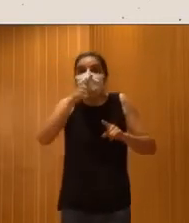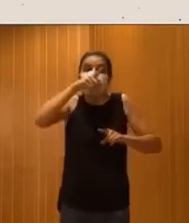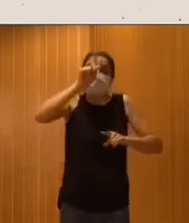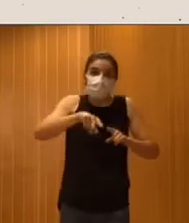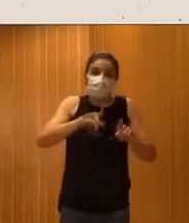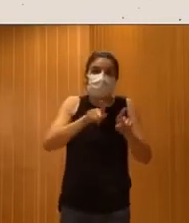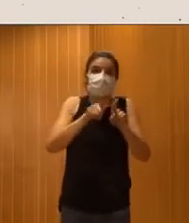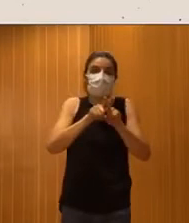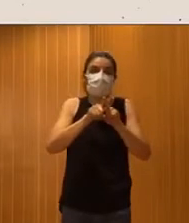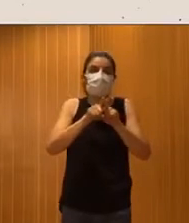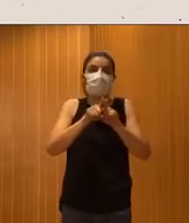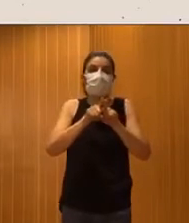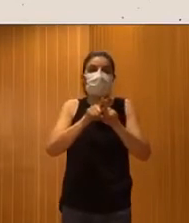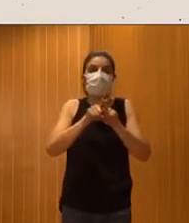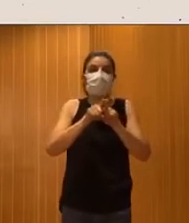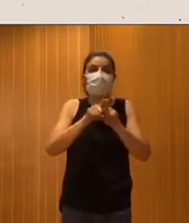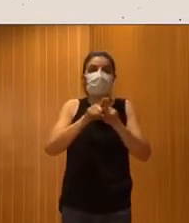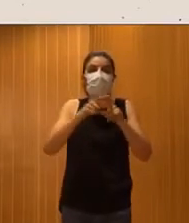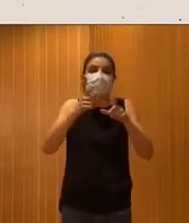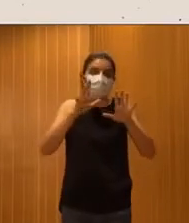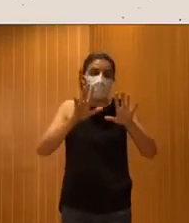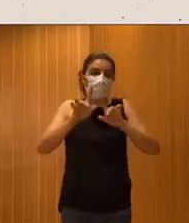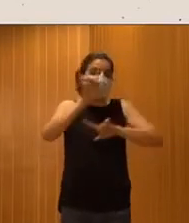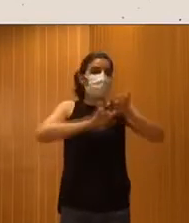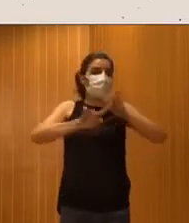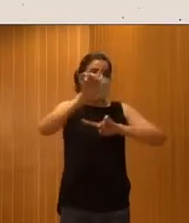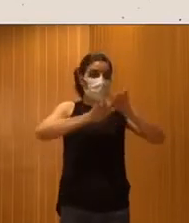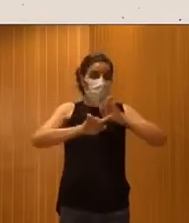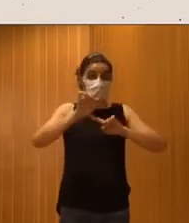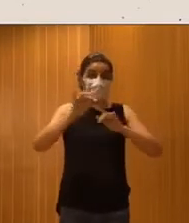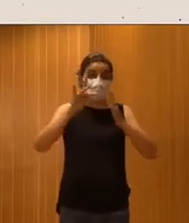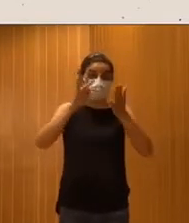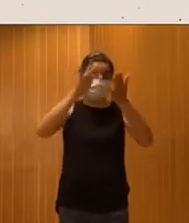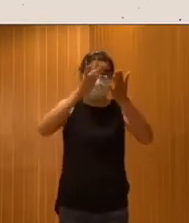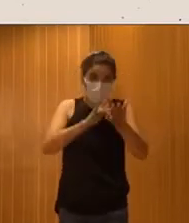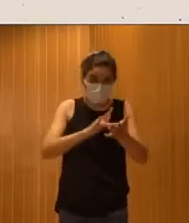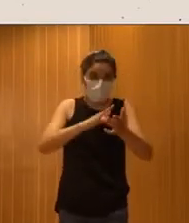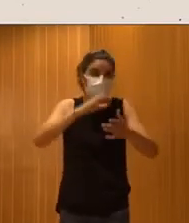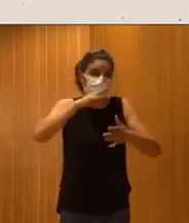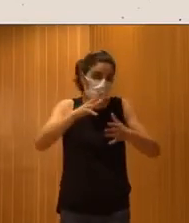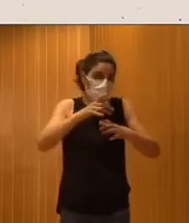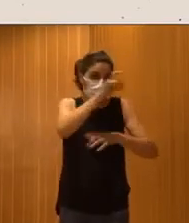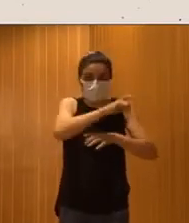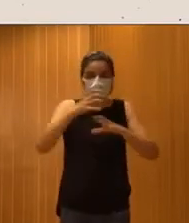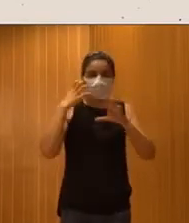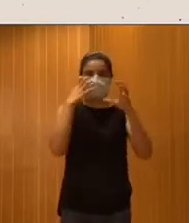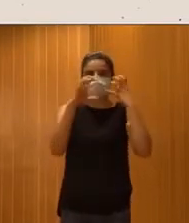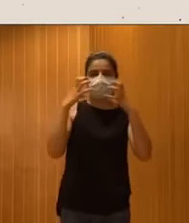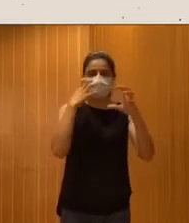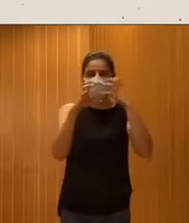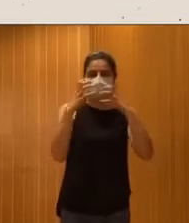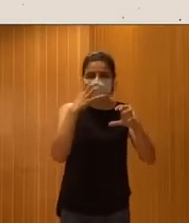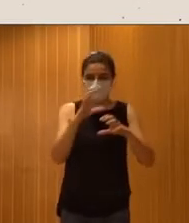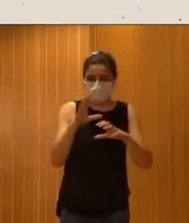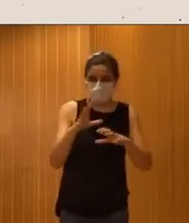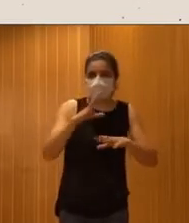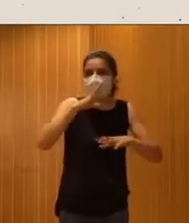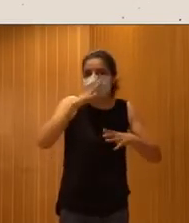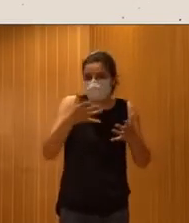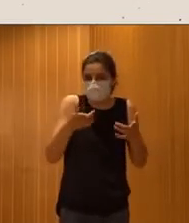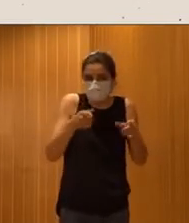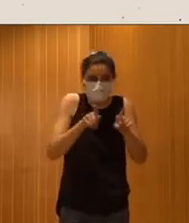haber aumentado la conciencia del problema, de haberse montado plataformas de consumidores